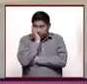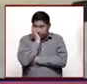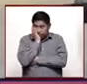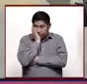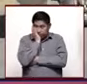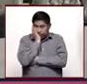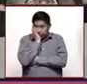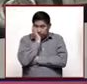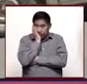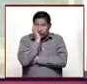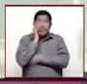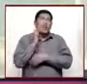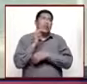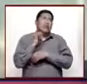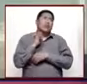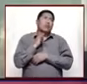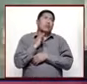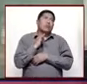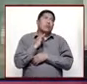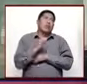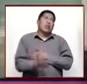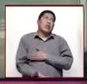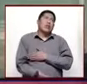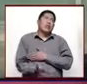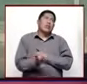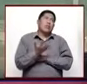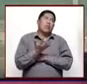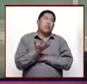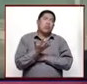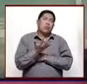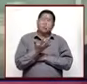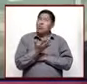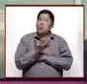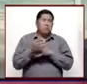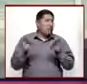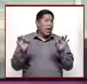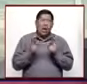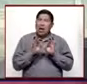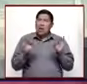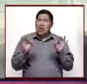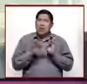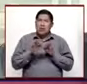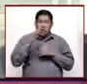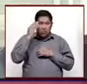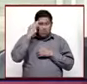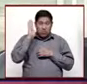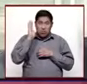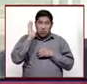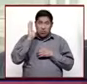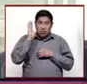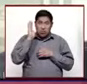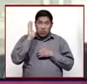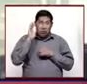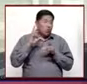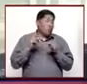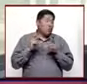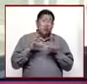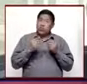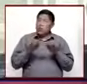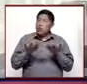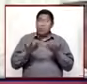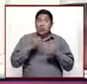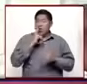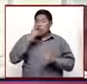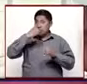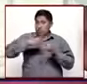A las 5 de la mañana por aquí, pero no hay atención, nada, no hay gasolina, no hay, no sé. ¿No hay ni diésel tampoco? No, tampoco